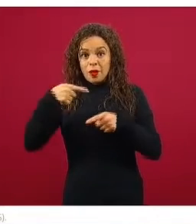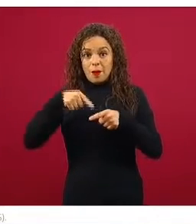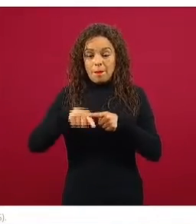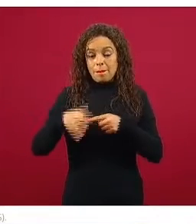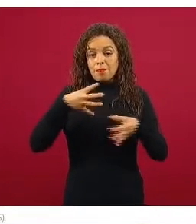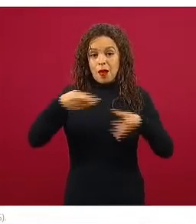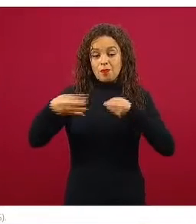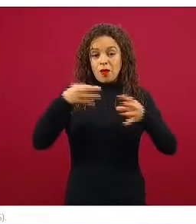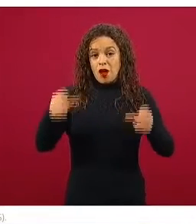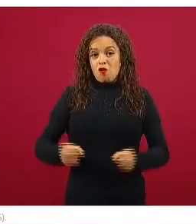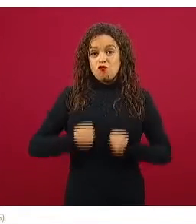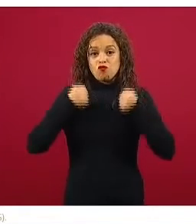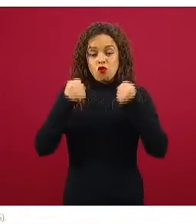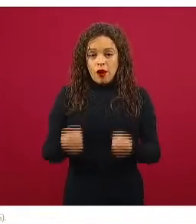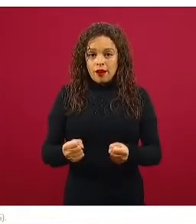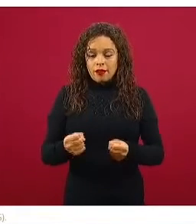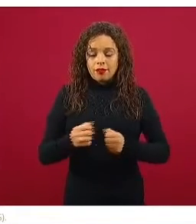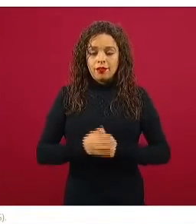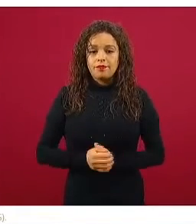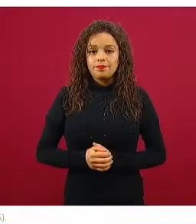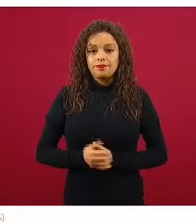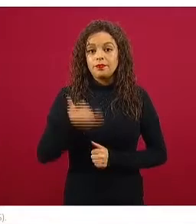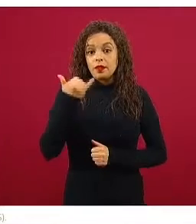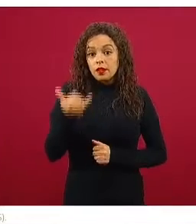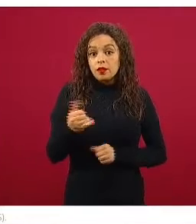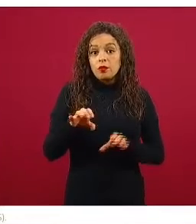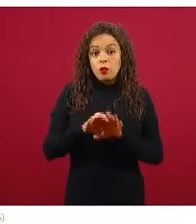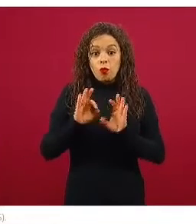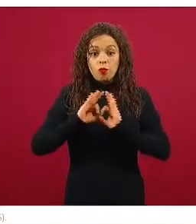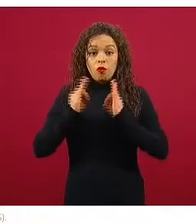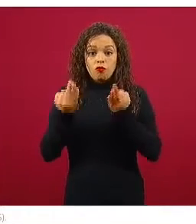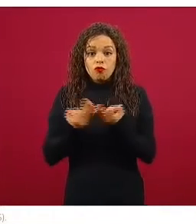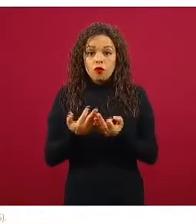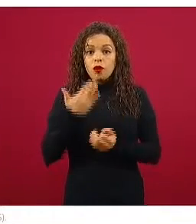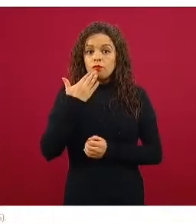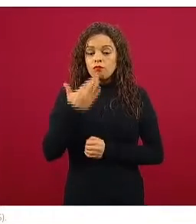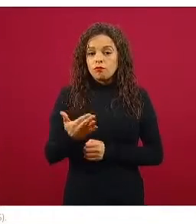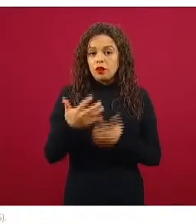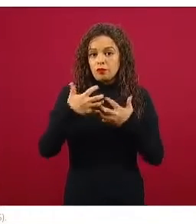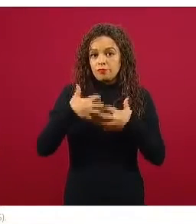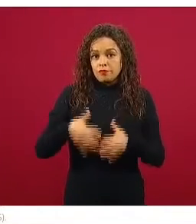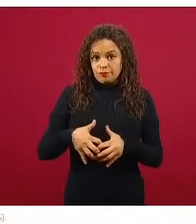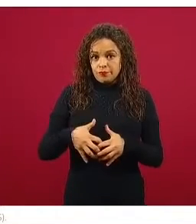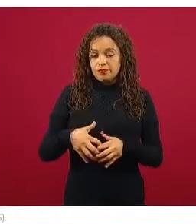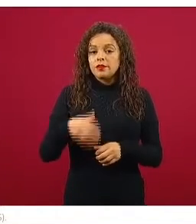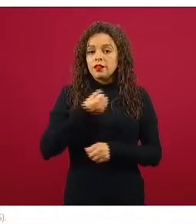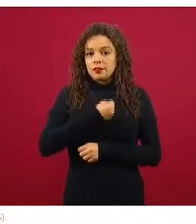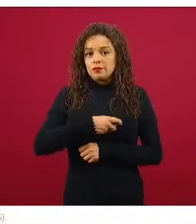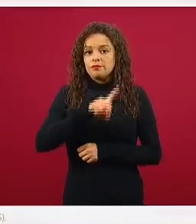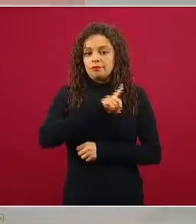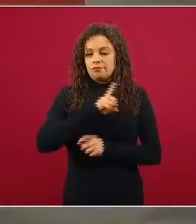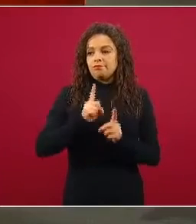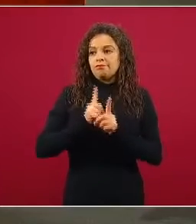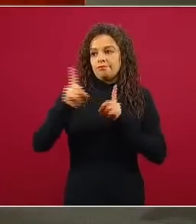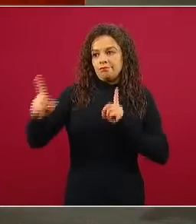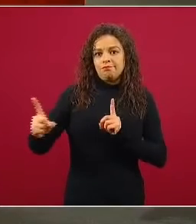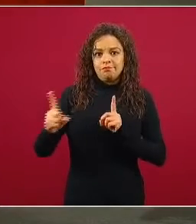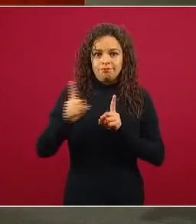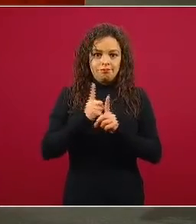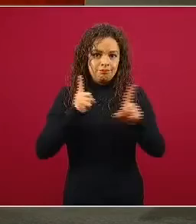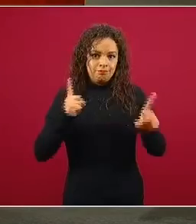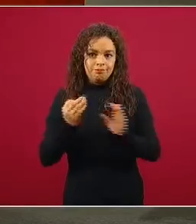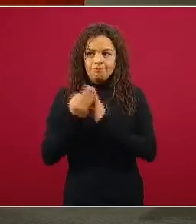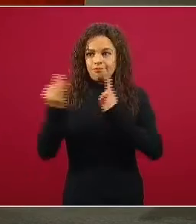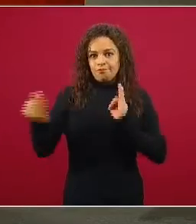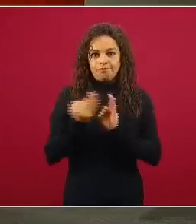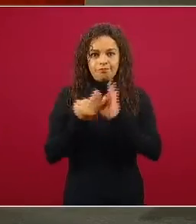de los resultados que ha tenido la Jornada Nacional de Sana Distancia, por ejemplo, en el caso de México, pues esperamos no